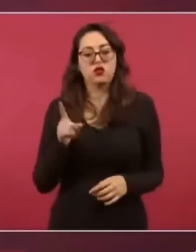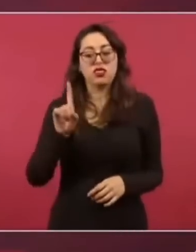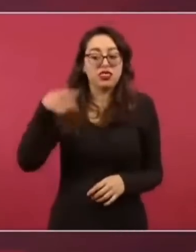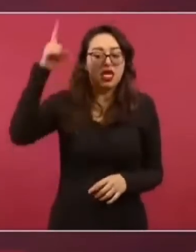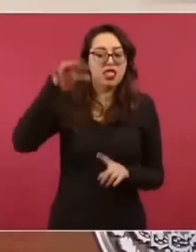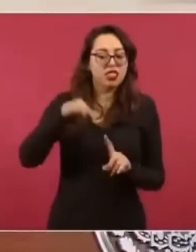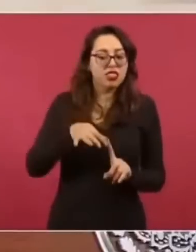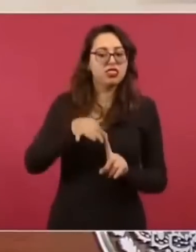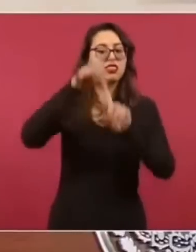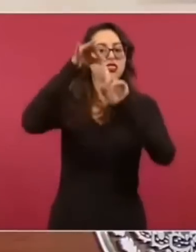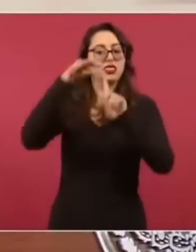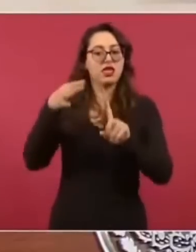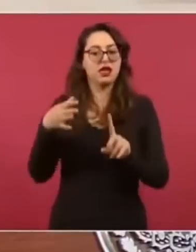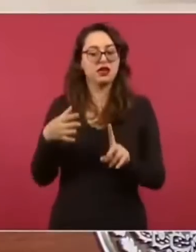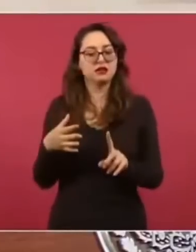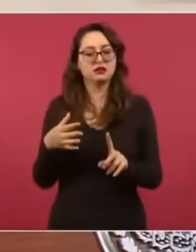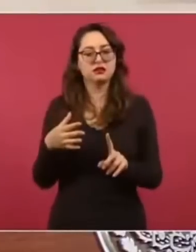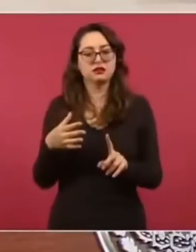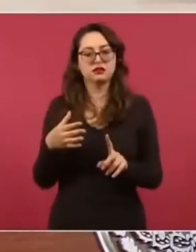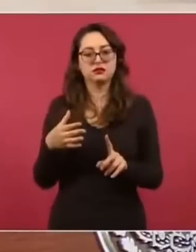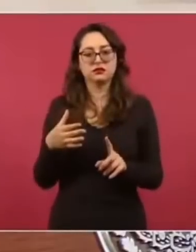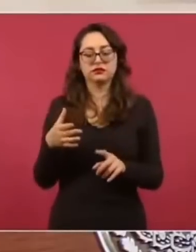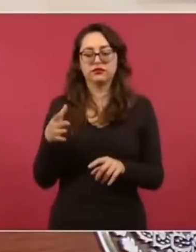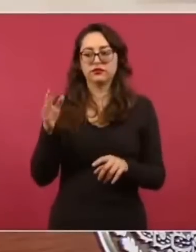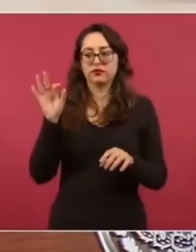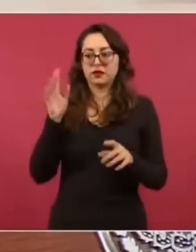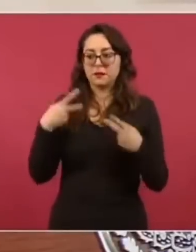Todo eso surgió en el porfiriato.